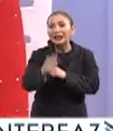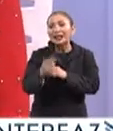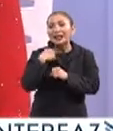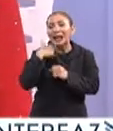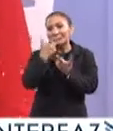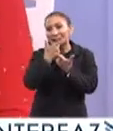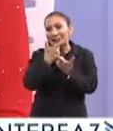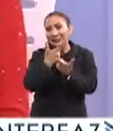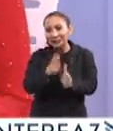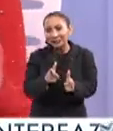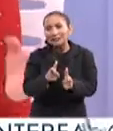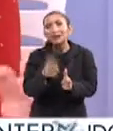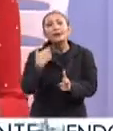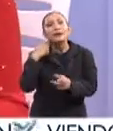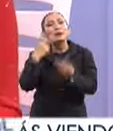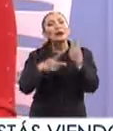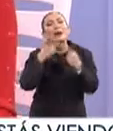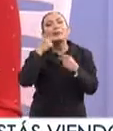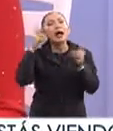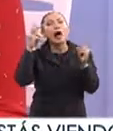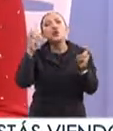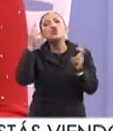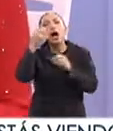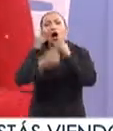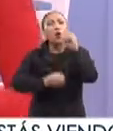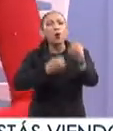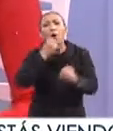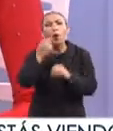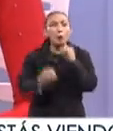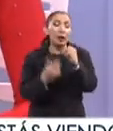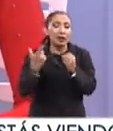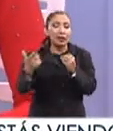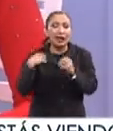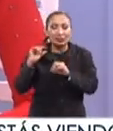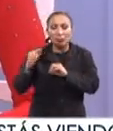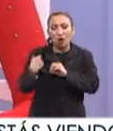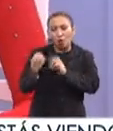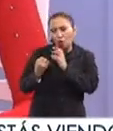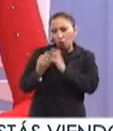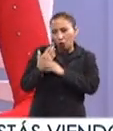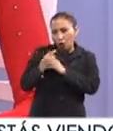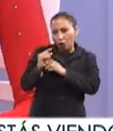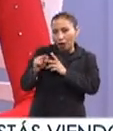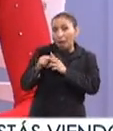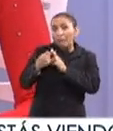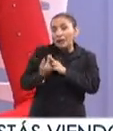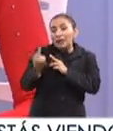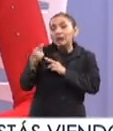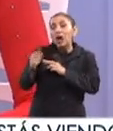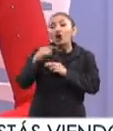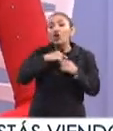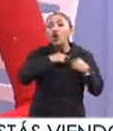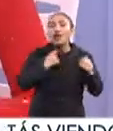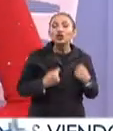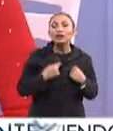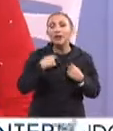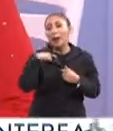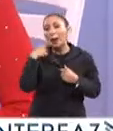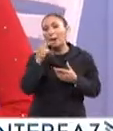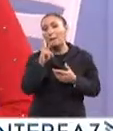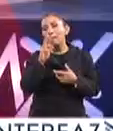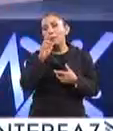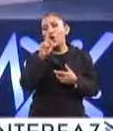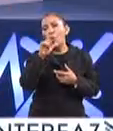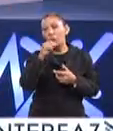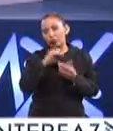de las Libres y que nos viene a hablar sobre una obra que pues se acaba de estrenar hace unos pocos días, que se llama Corazón de Plomo. Bienvenido,